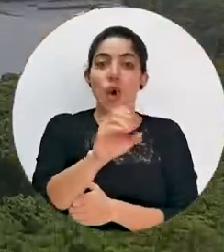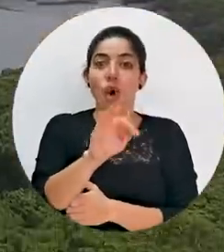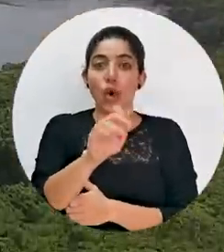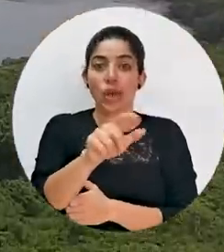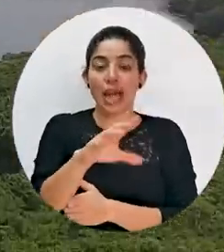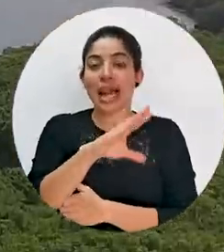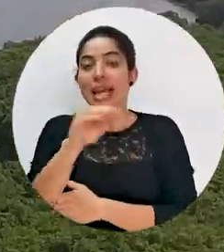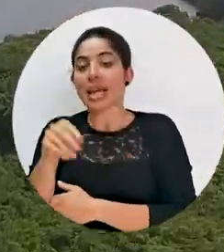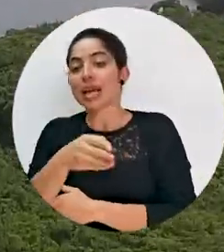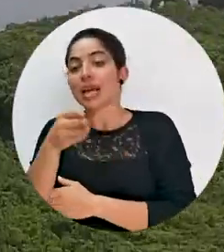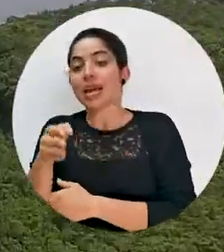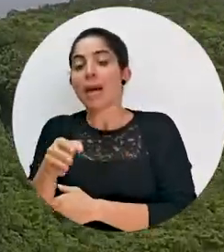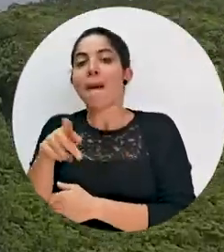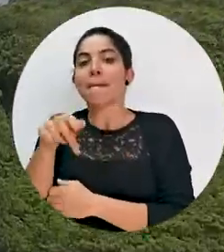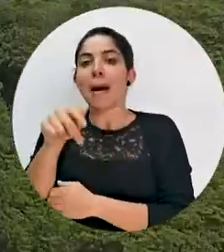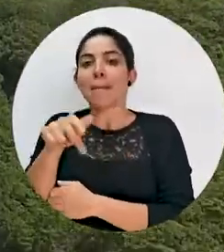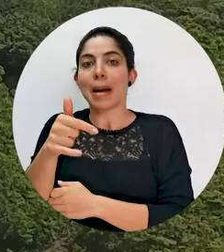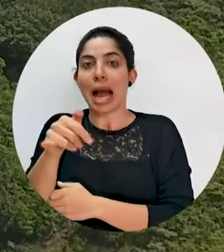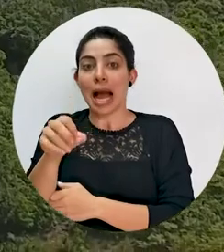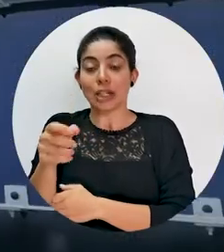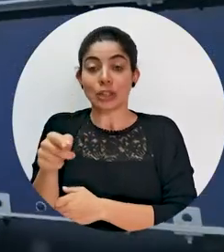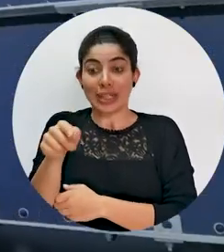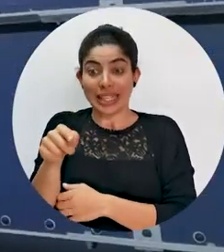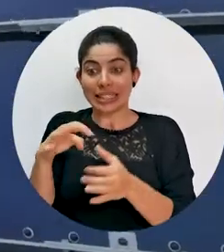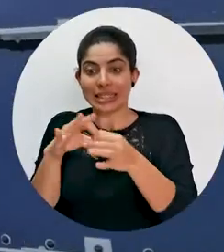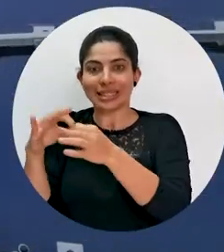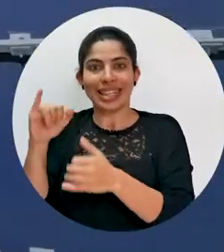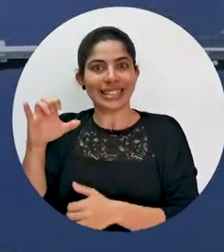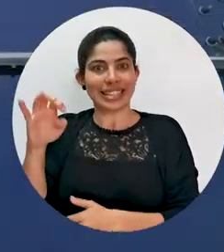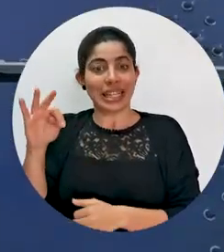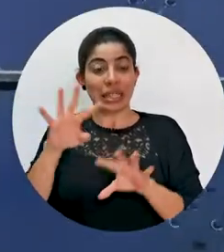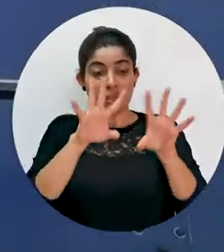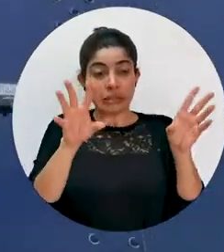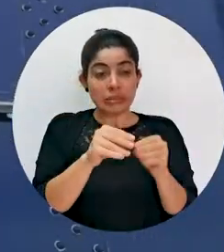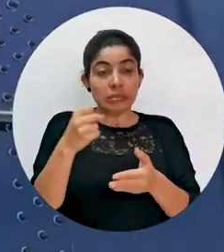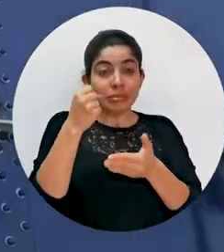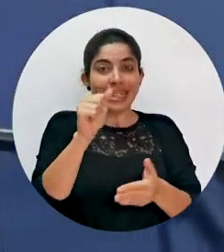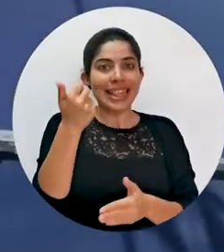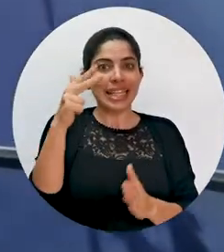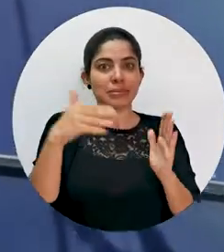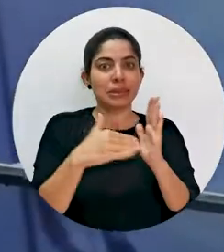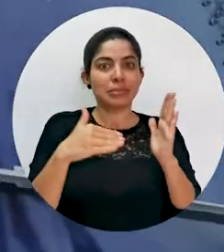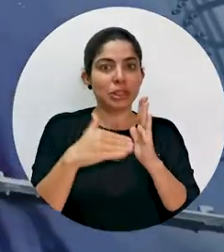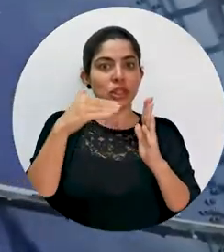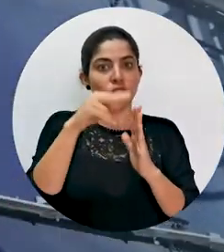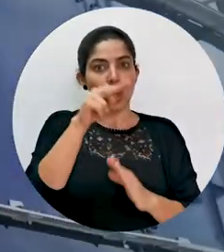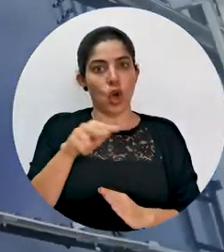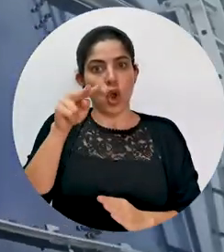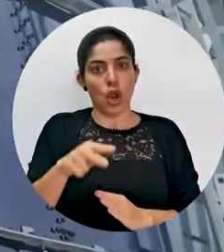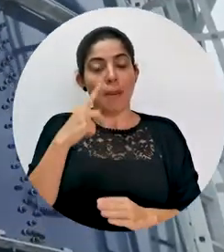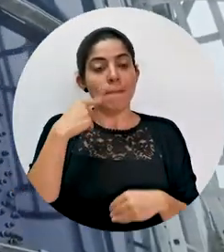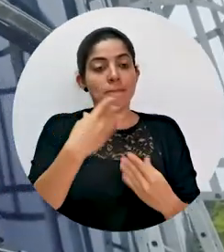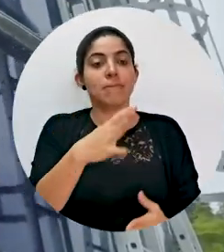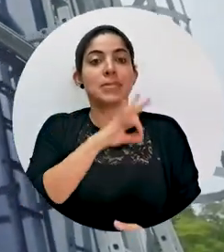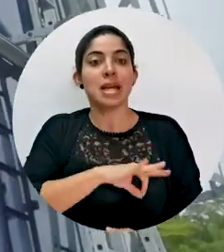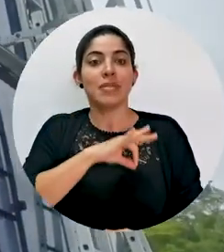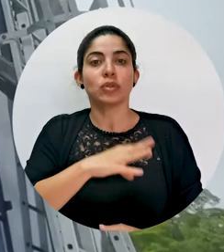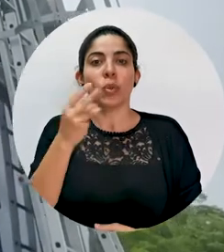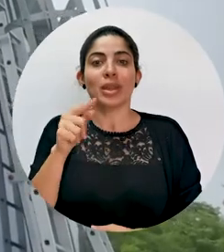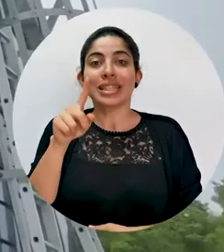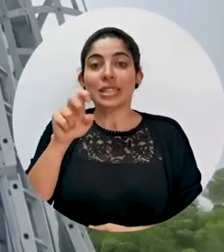Acueducto Trancas Papagayo en colaboración con el ICT. Esto suma una inversión de 13.900 millones de colones para el beneficio